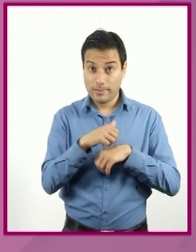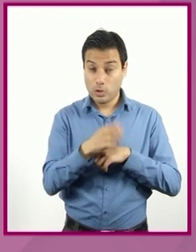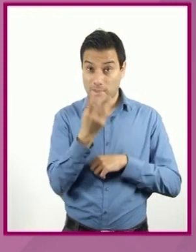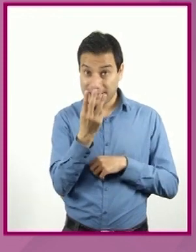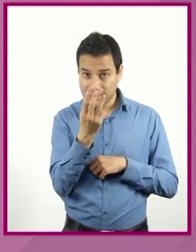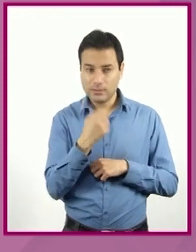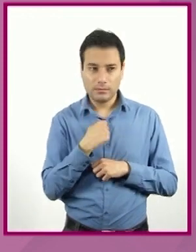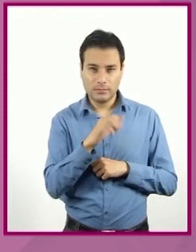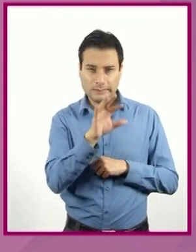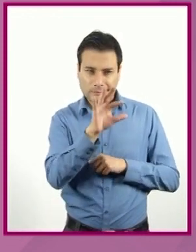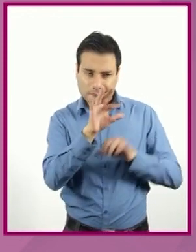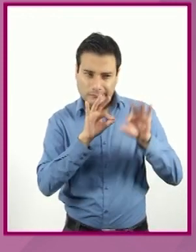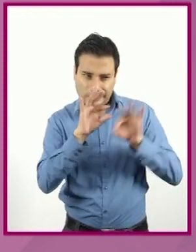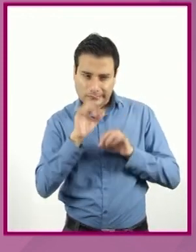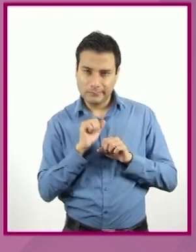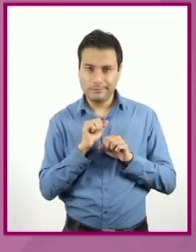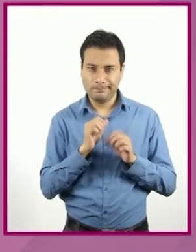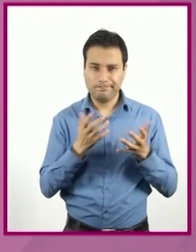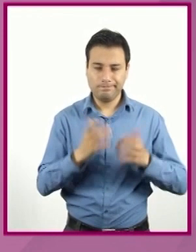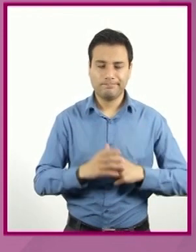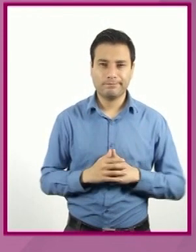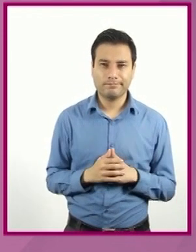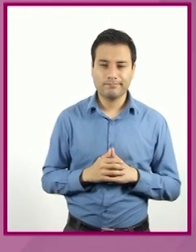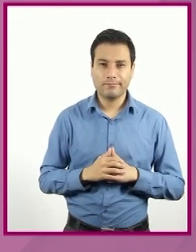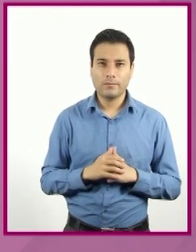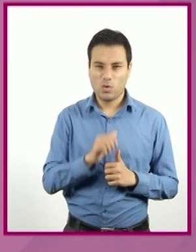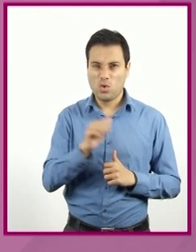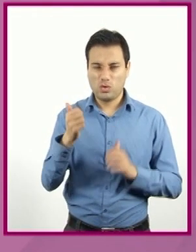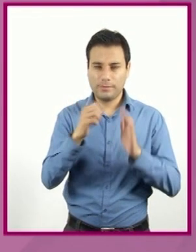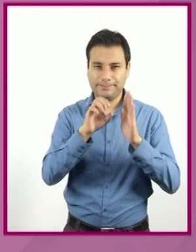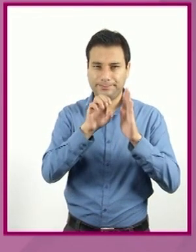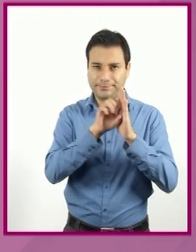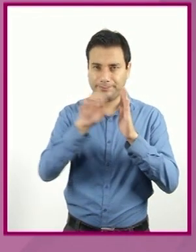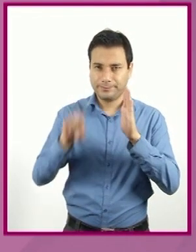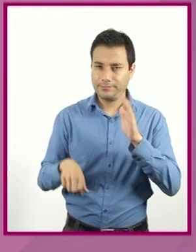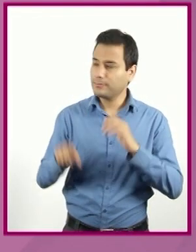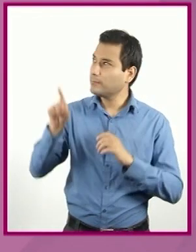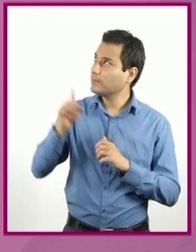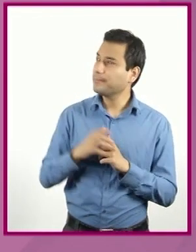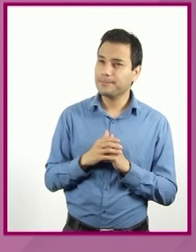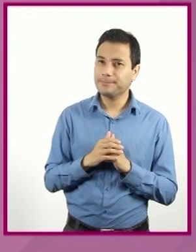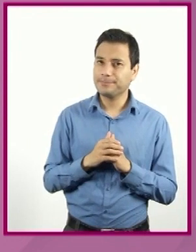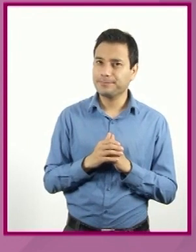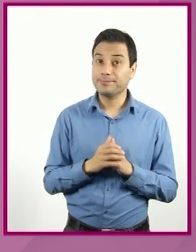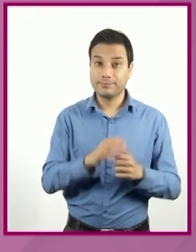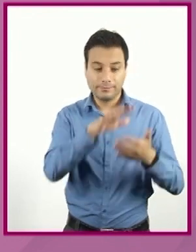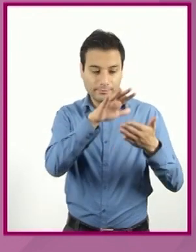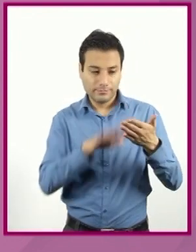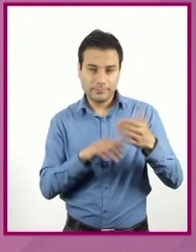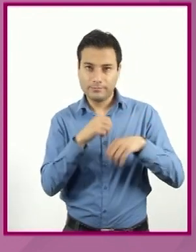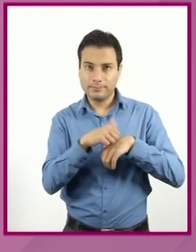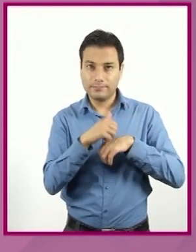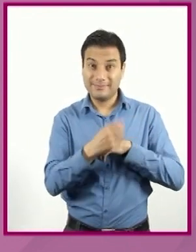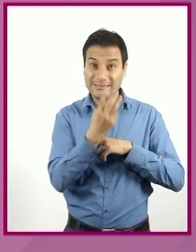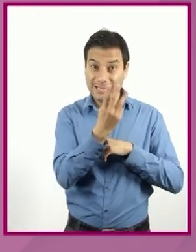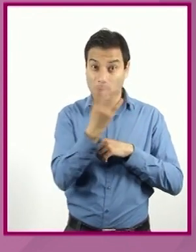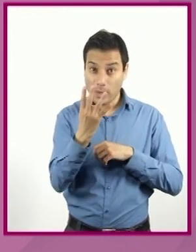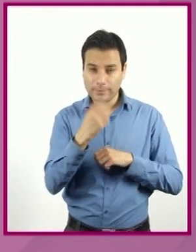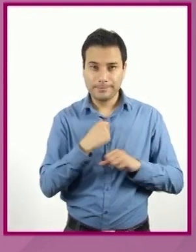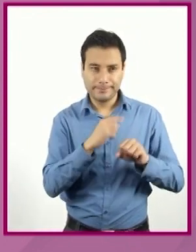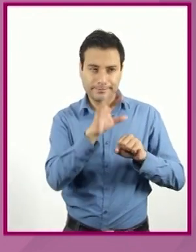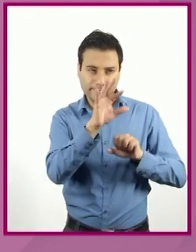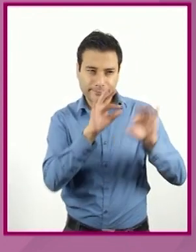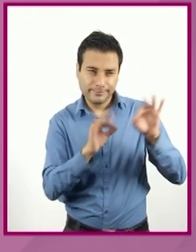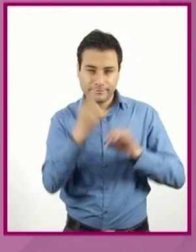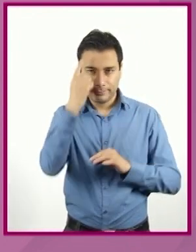testimonio de Fritz Goldberg. En este otro caso, se tomó como referencia los textos 3 y 4 para la elaboración